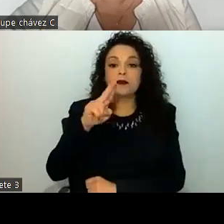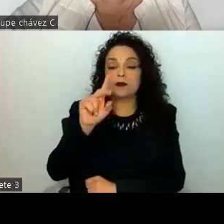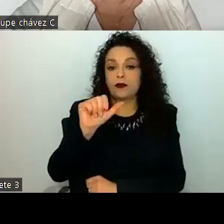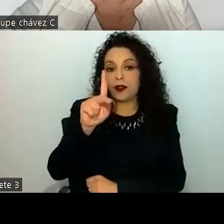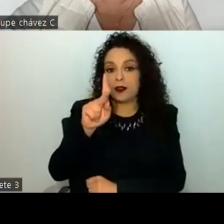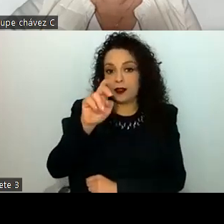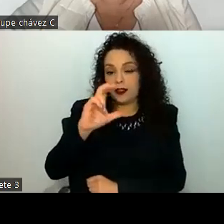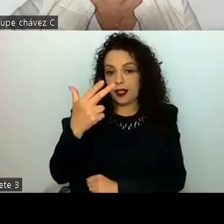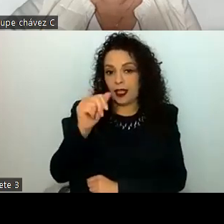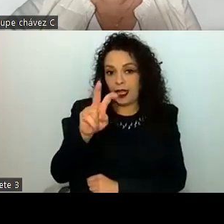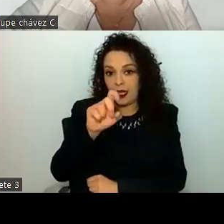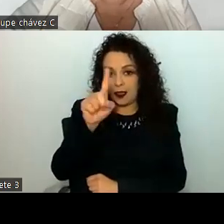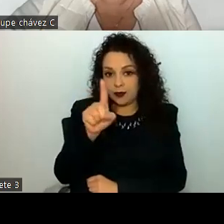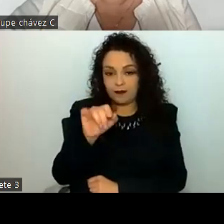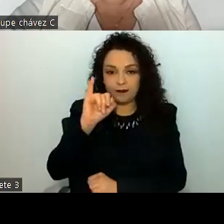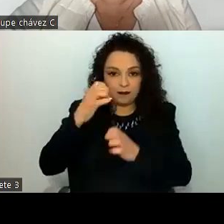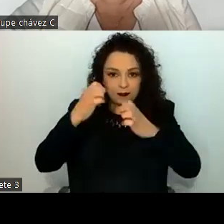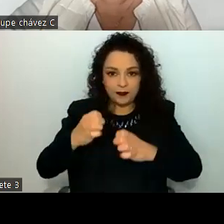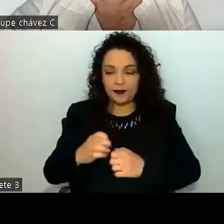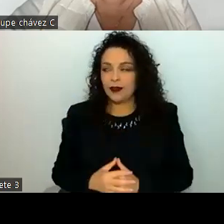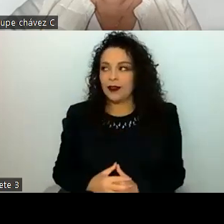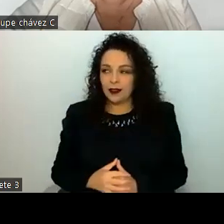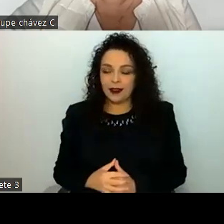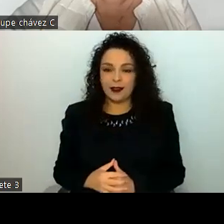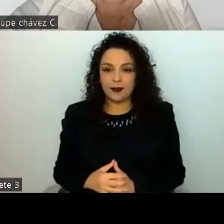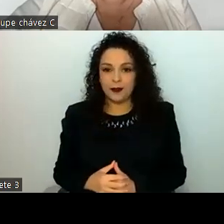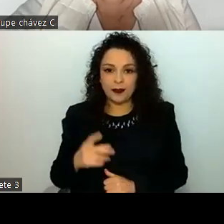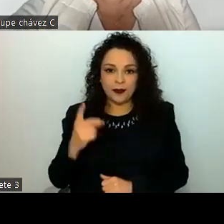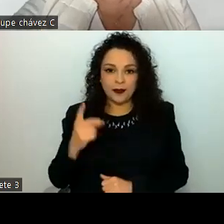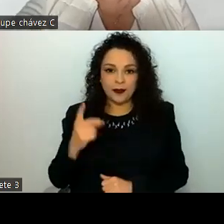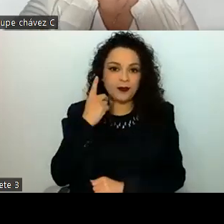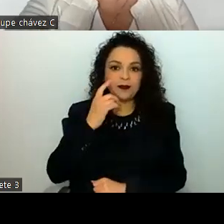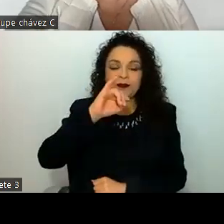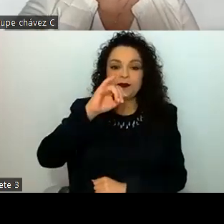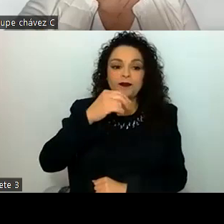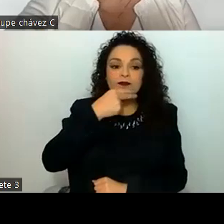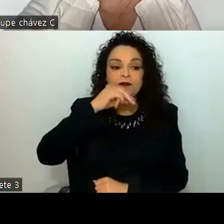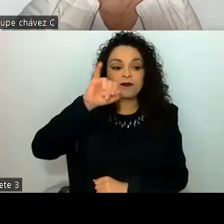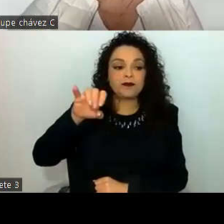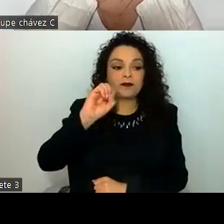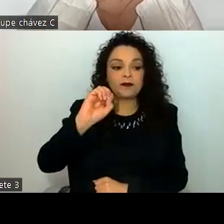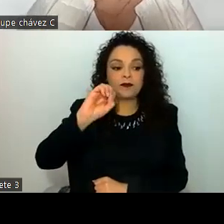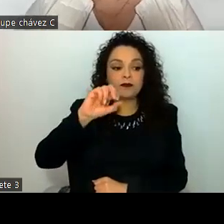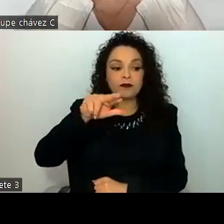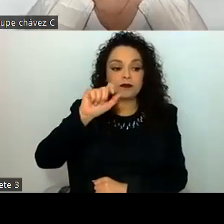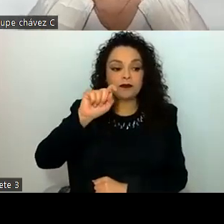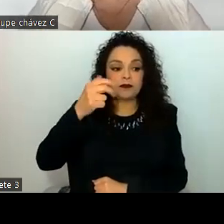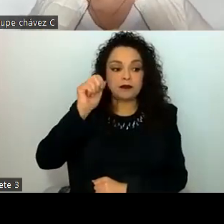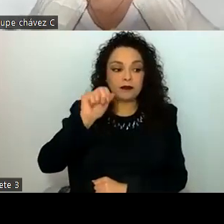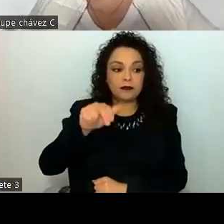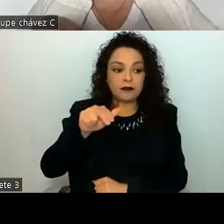Chávez, presente. Diputado Jonathan Colmenares Rentería.